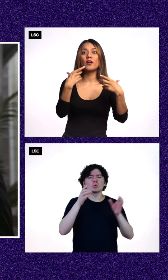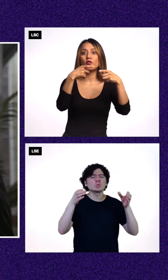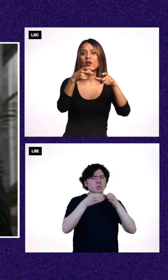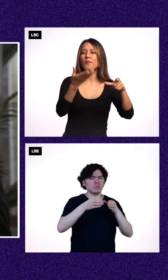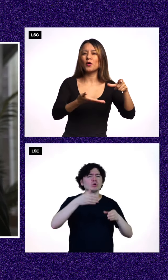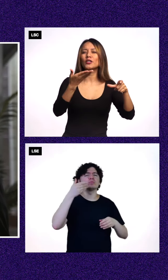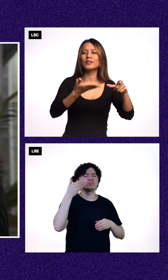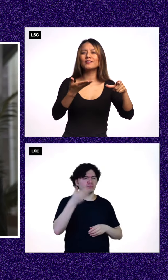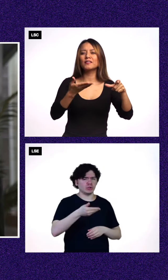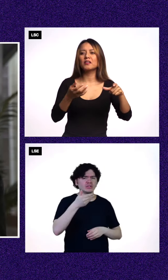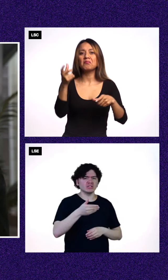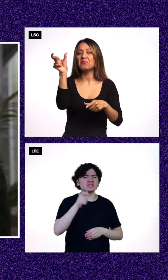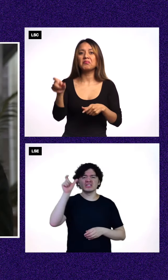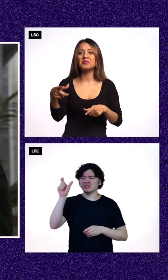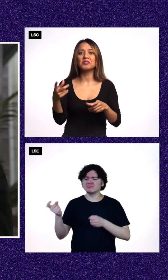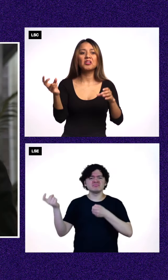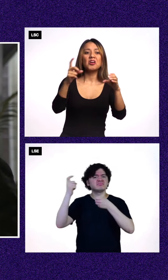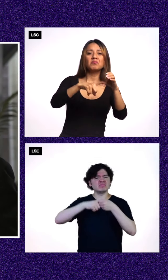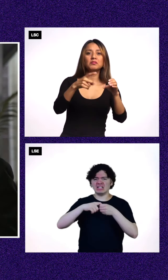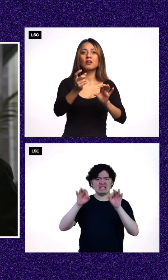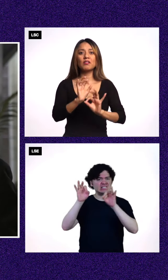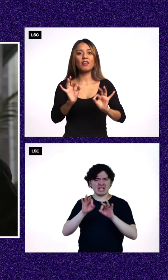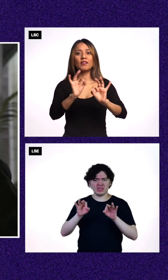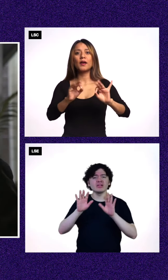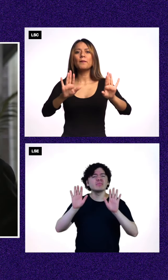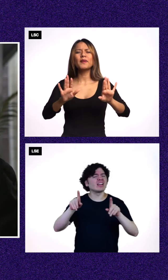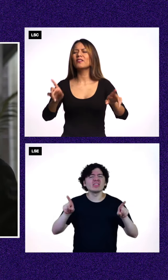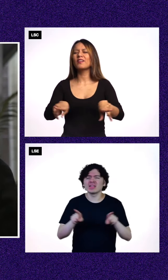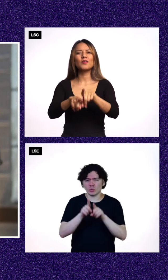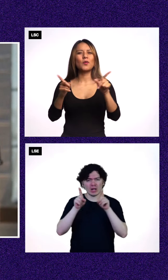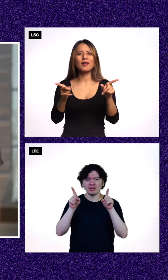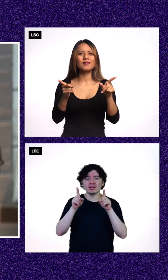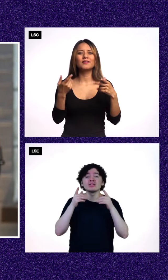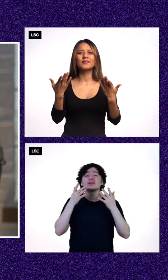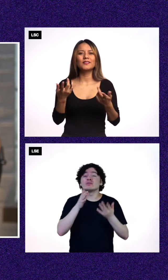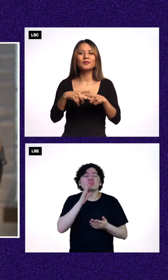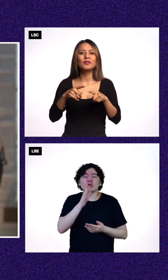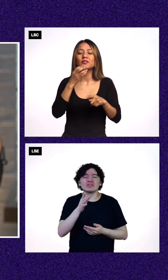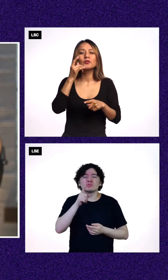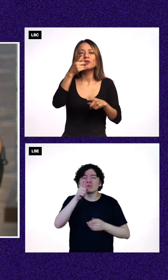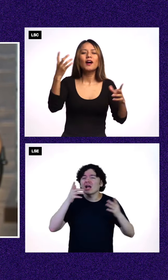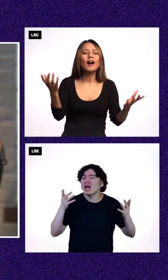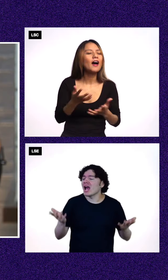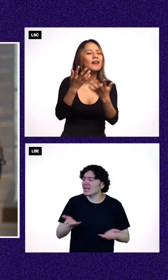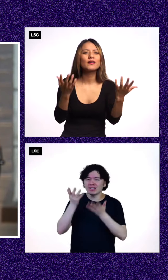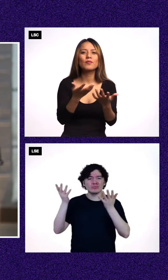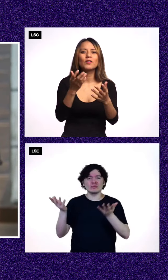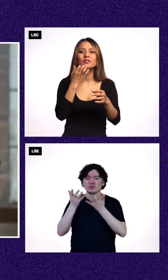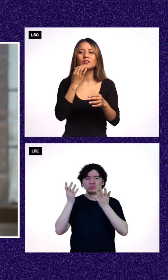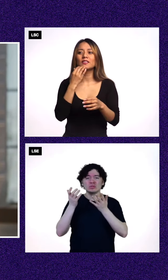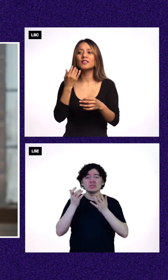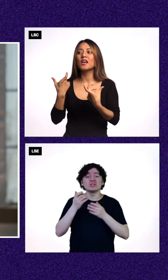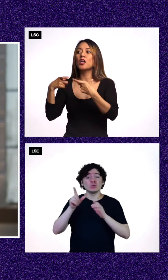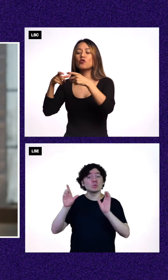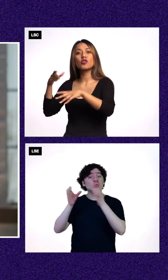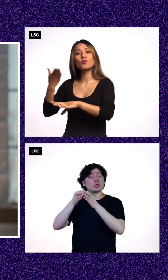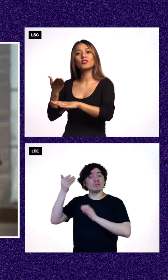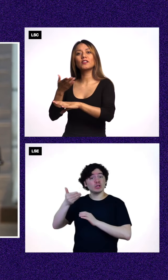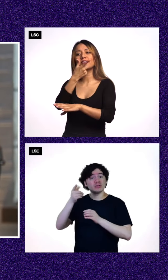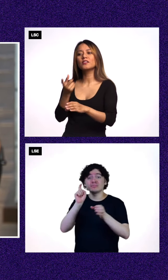No te desanimes si los demás todavía no te están incluyendo. Veréis, lo mediocre no reconoce el